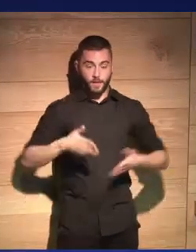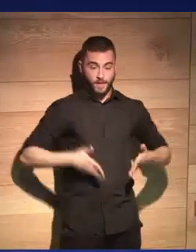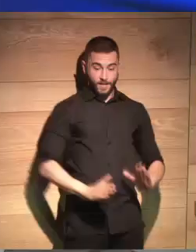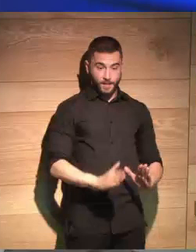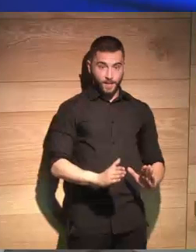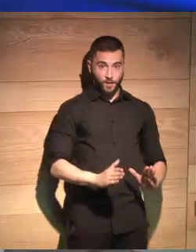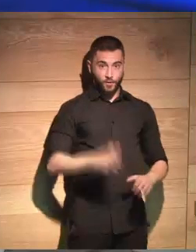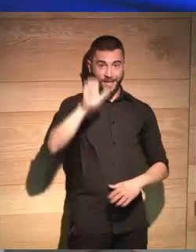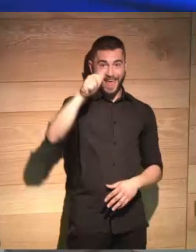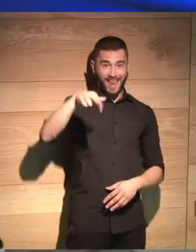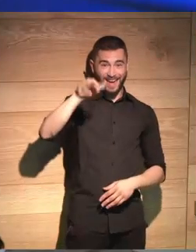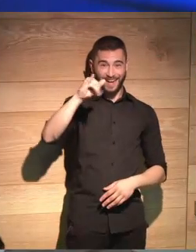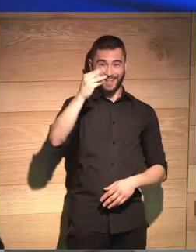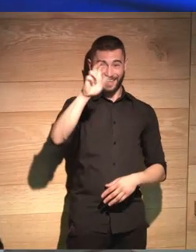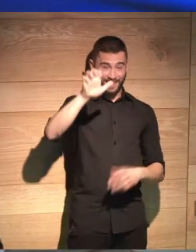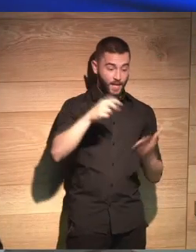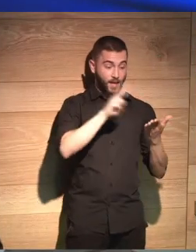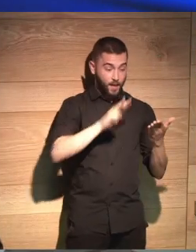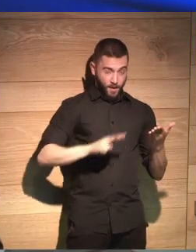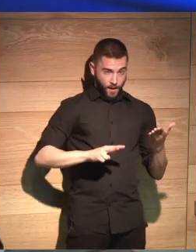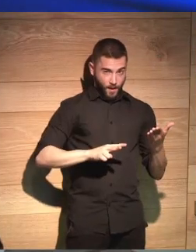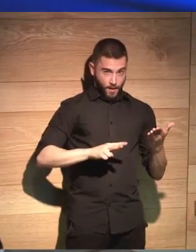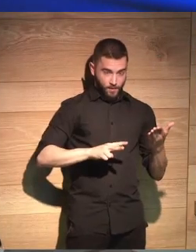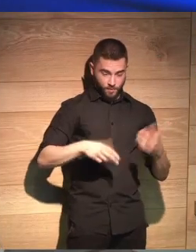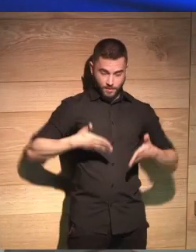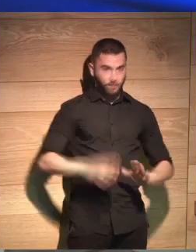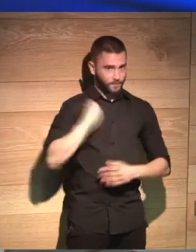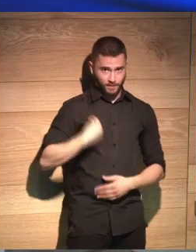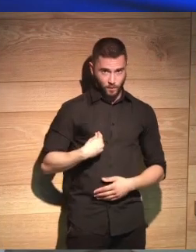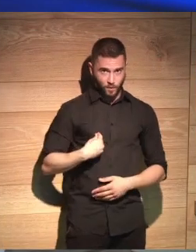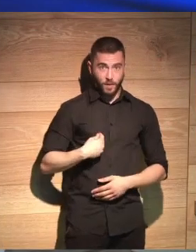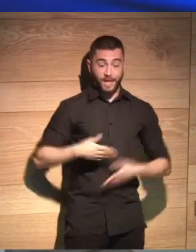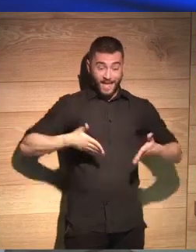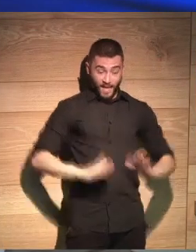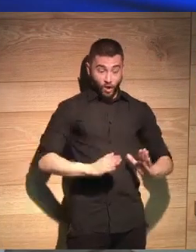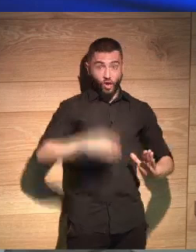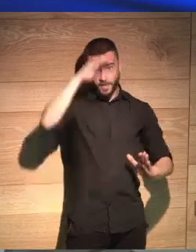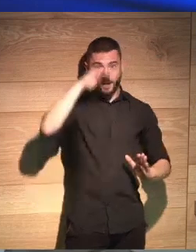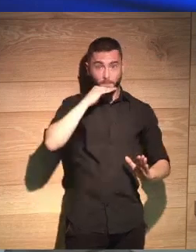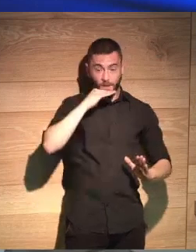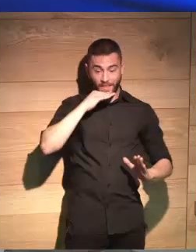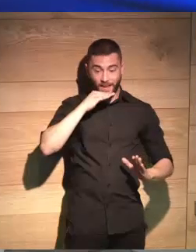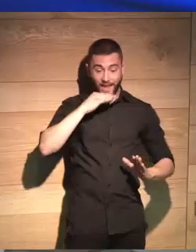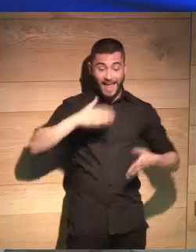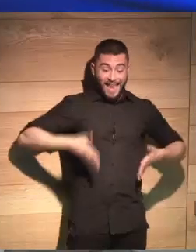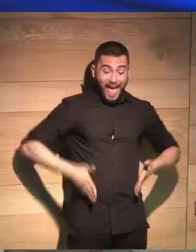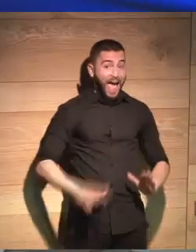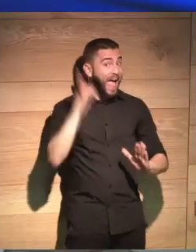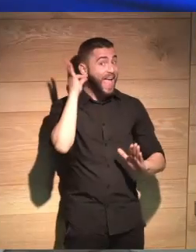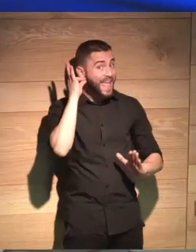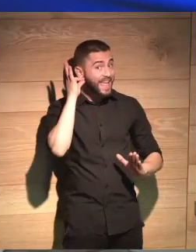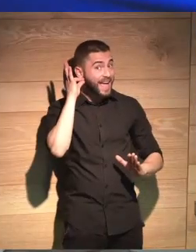voz de Enrique ahorita, es hijo del padre, y la niña, que llaman Memphis, es hija biológica de la